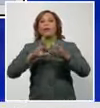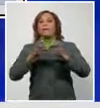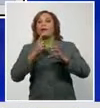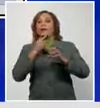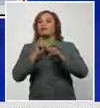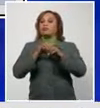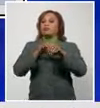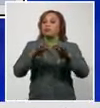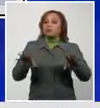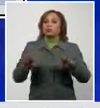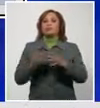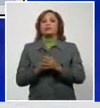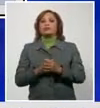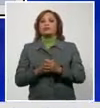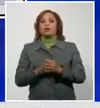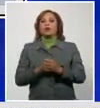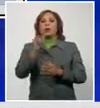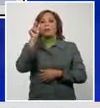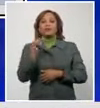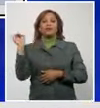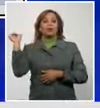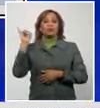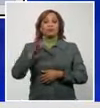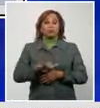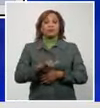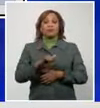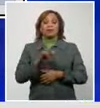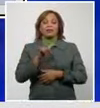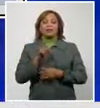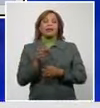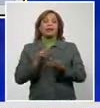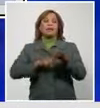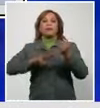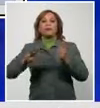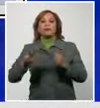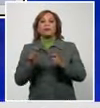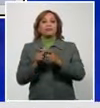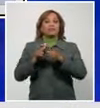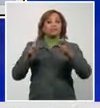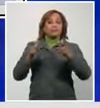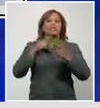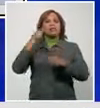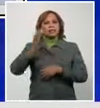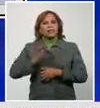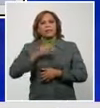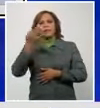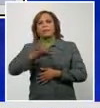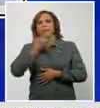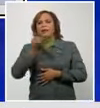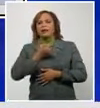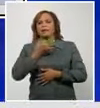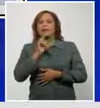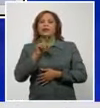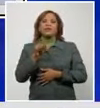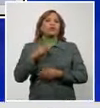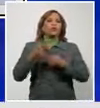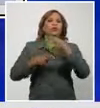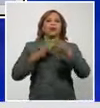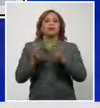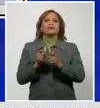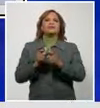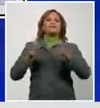epidemiológica, con los viajeros que arriban por esos territorios, que eso siempre lo explicamos, es lo que hace que tengan un mayor